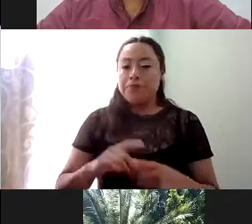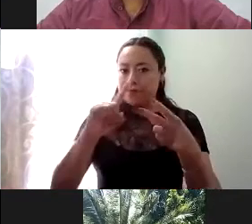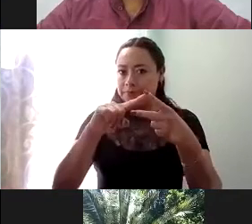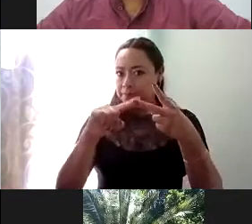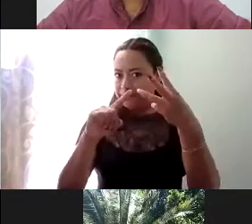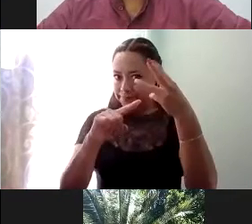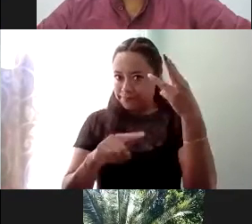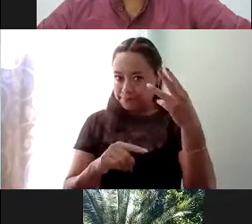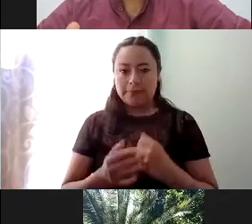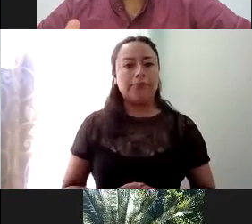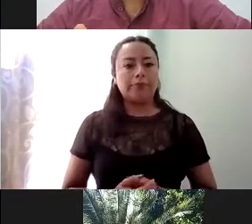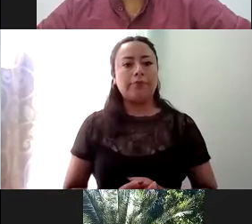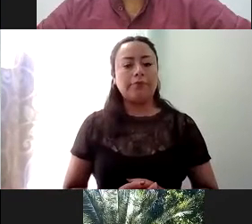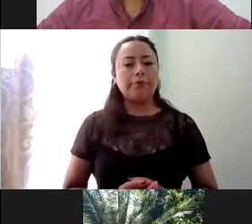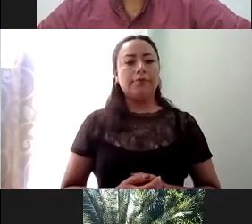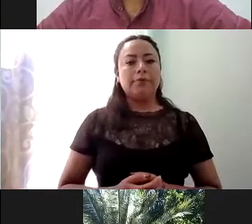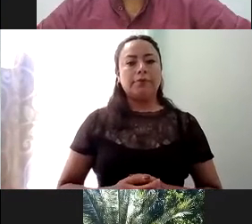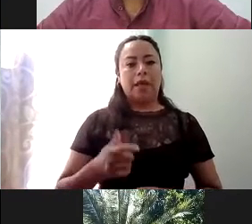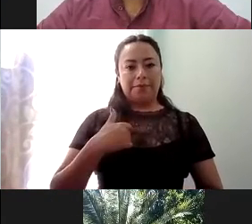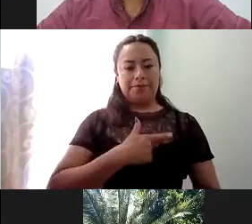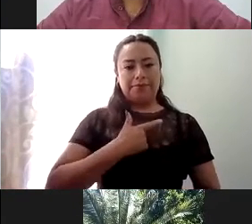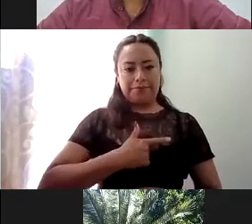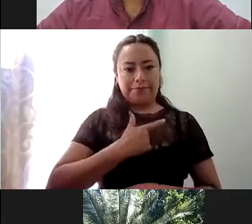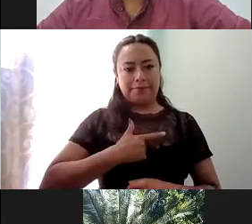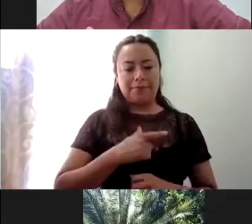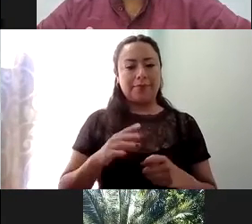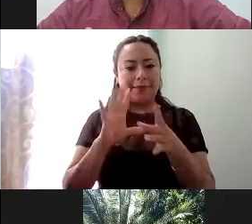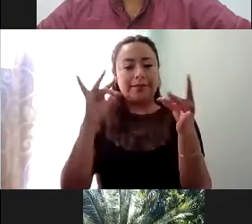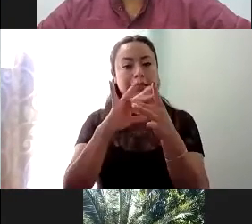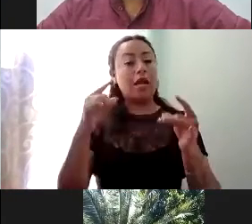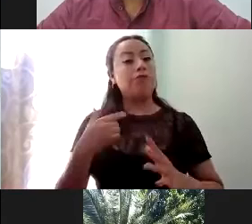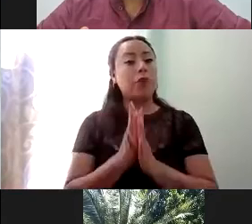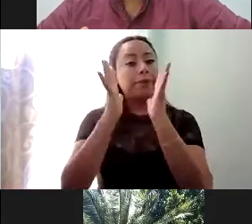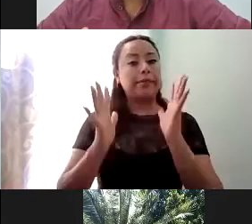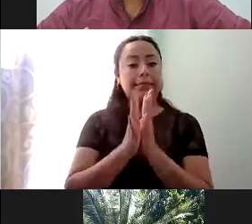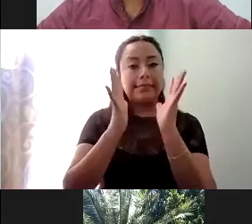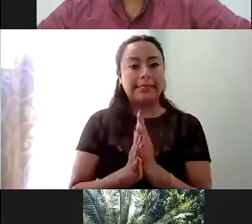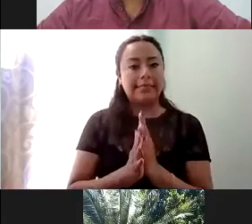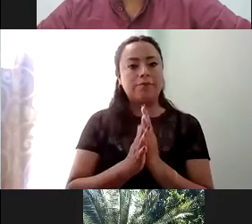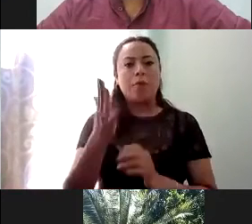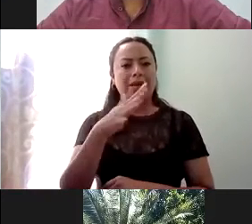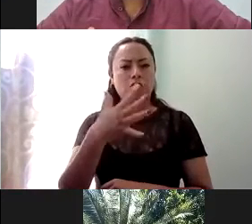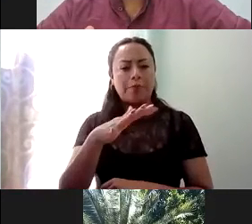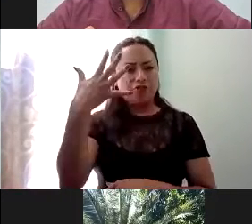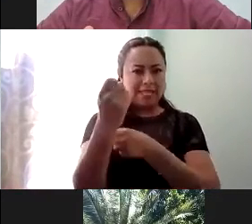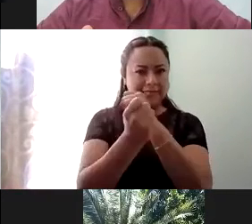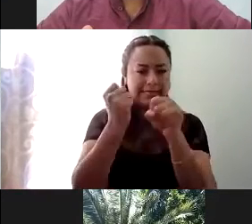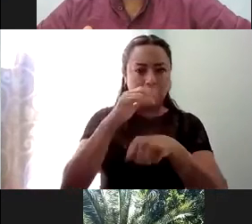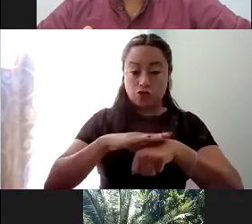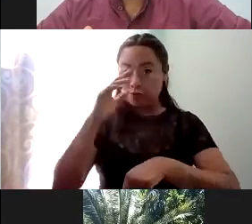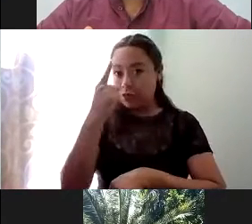punto, me gustaría comentarles que participo también desde hace más de 10 años en una